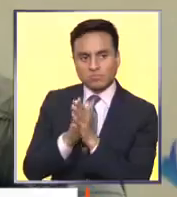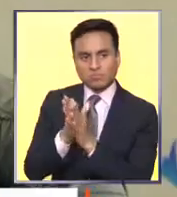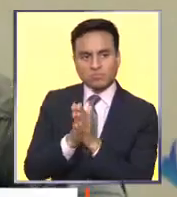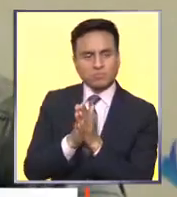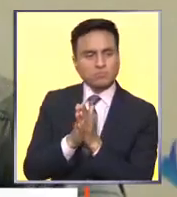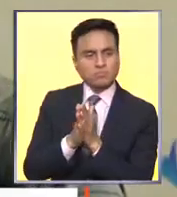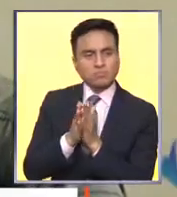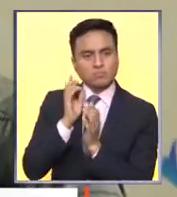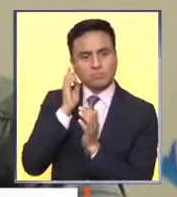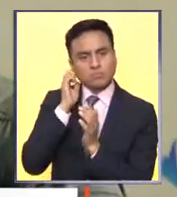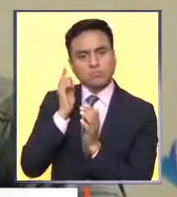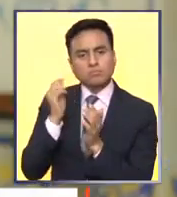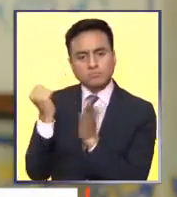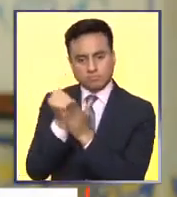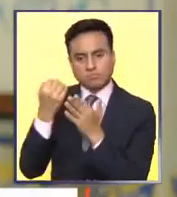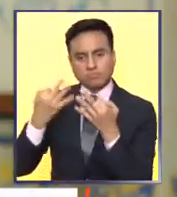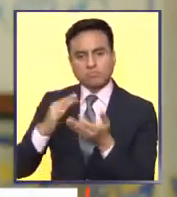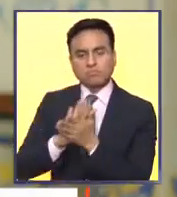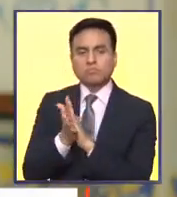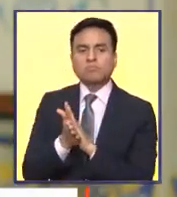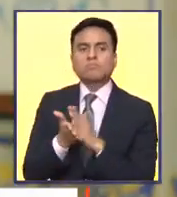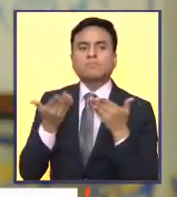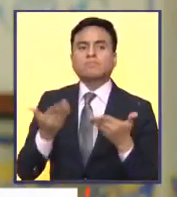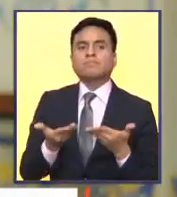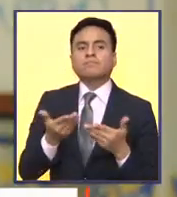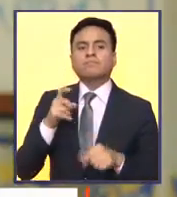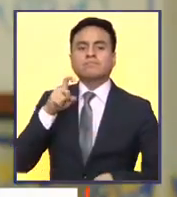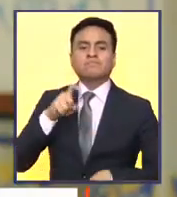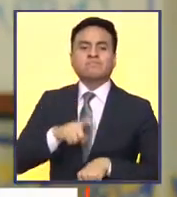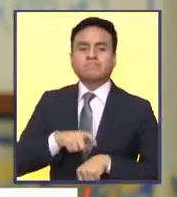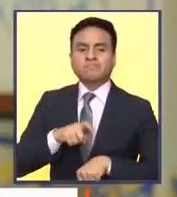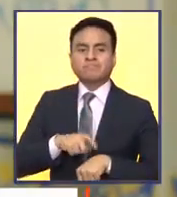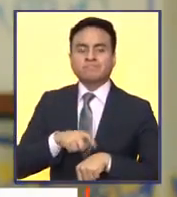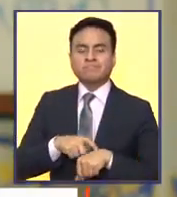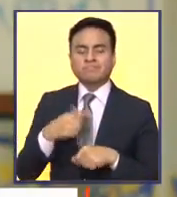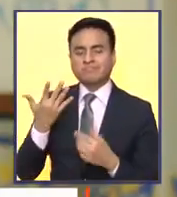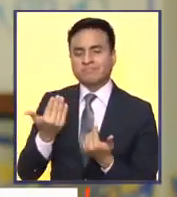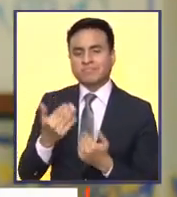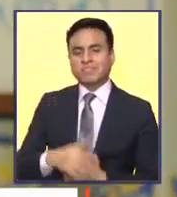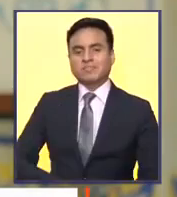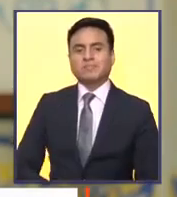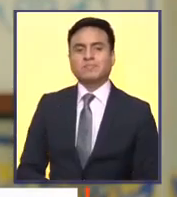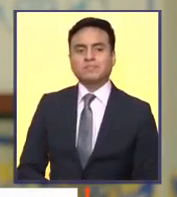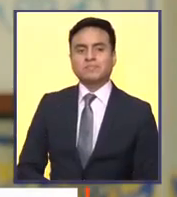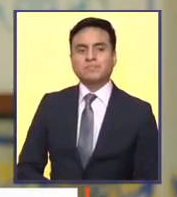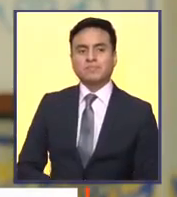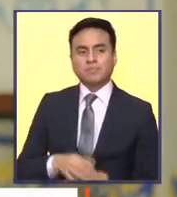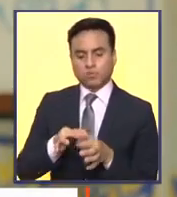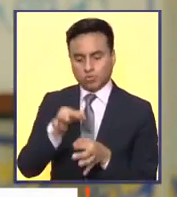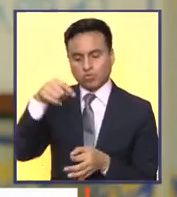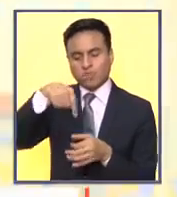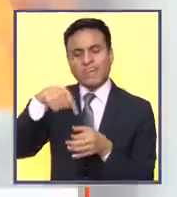venir con certificado de origen. Y ahora viene el momento que más he estado esperando, el de los churros